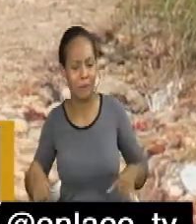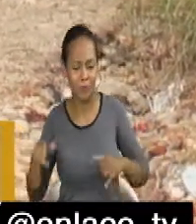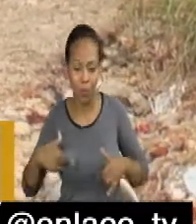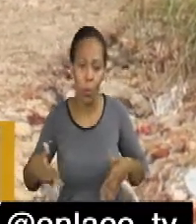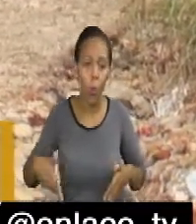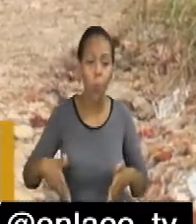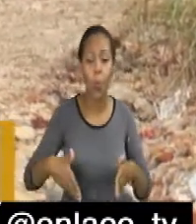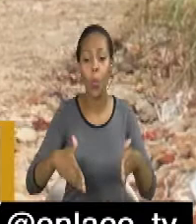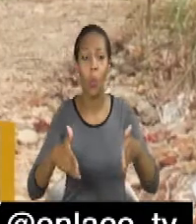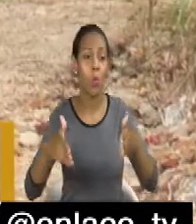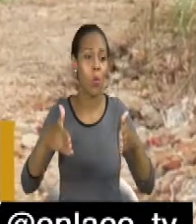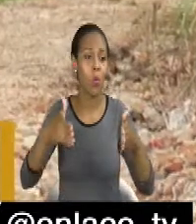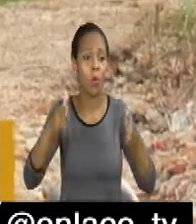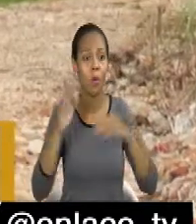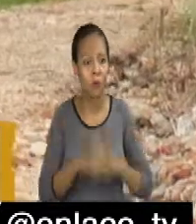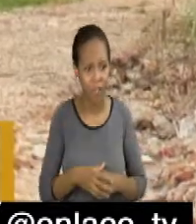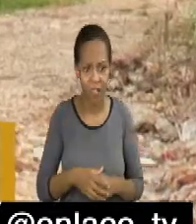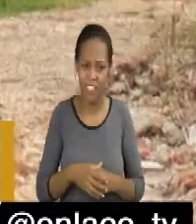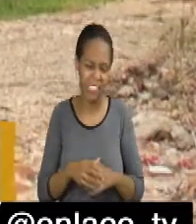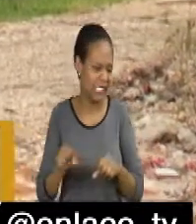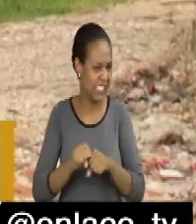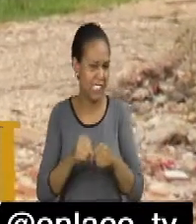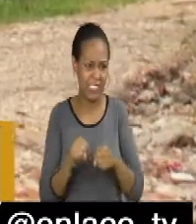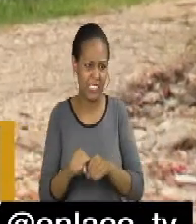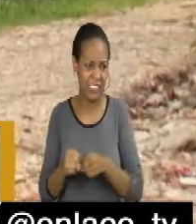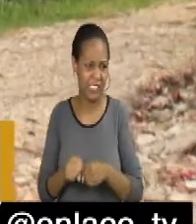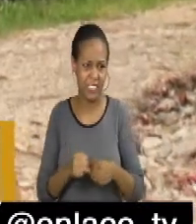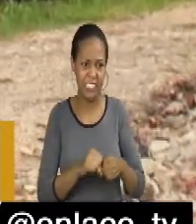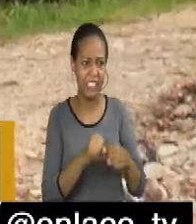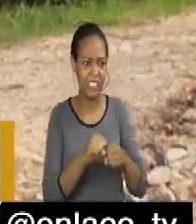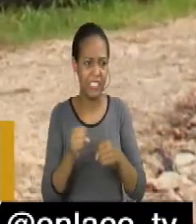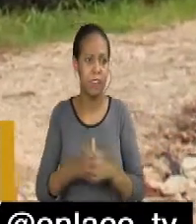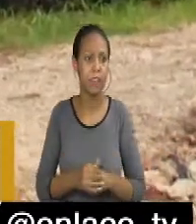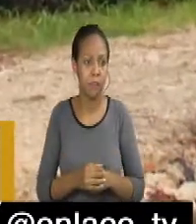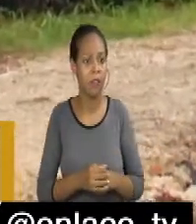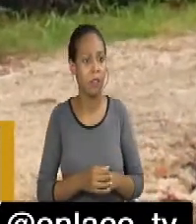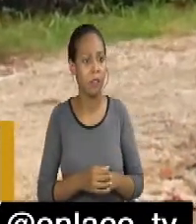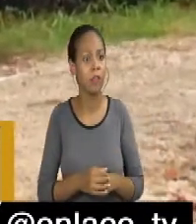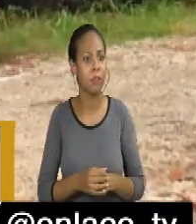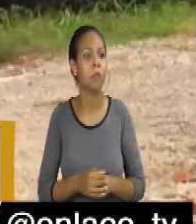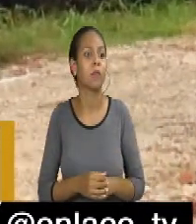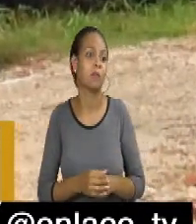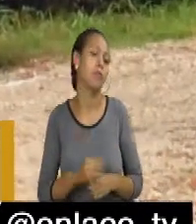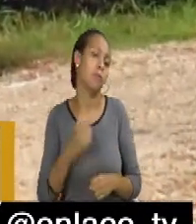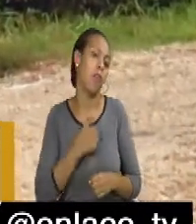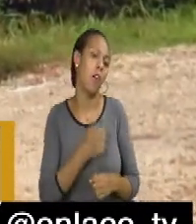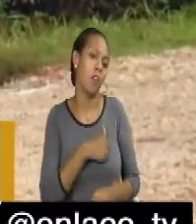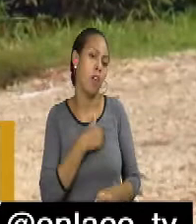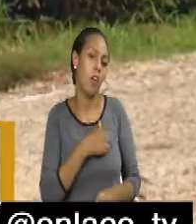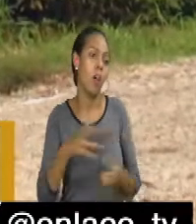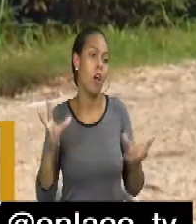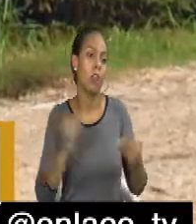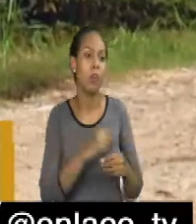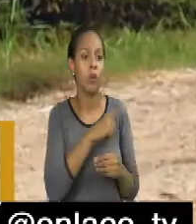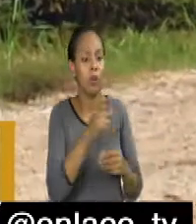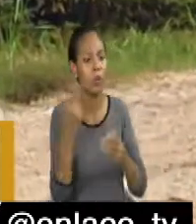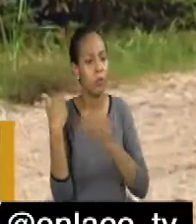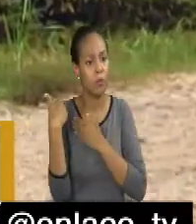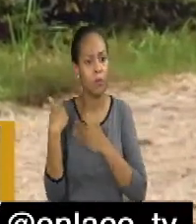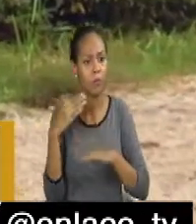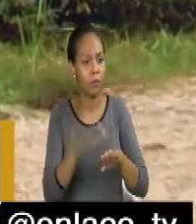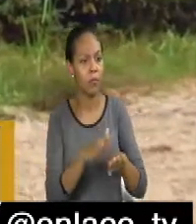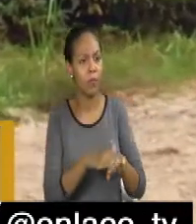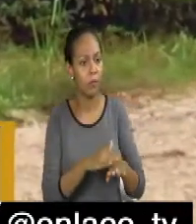carretera es totalmente dañada, y quiere hacerle un llamado a las entidades correspondientes. Muy buenas